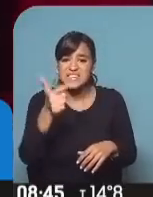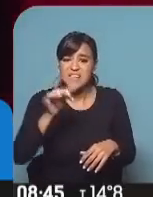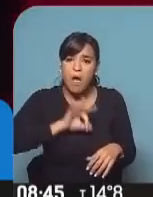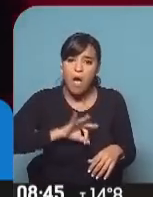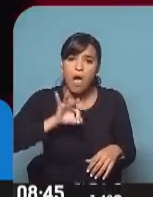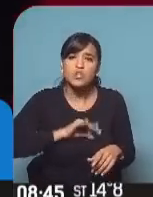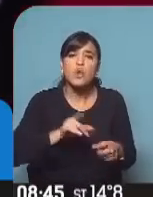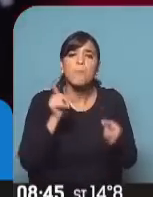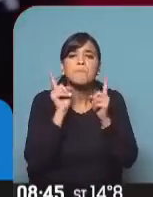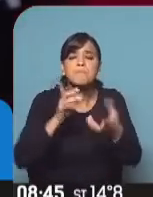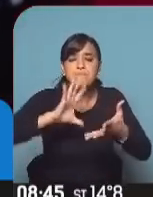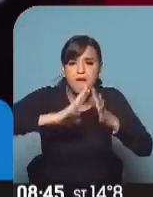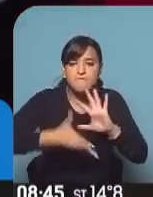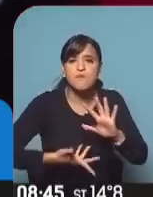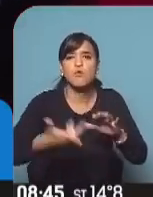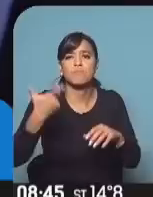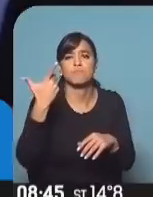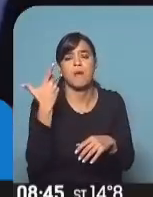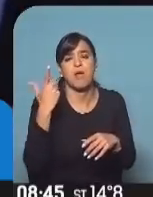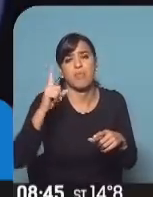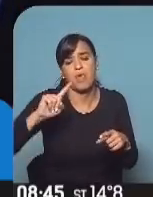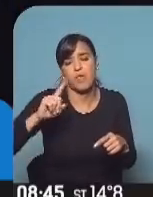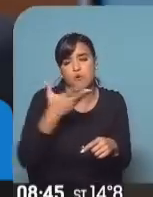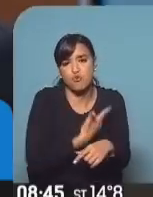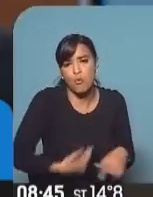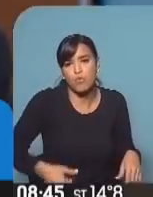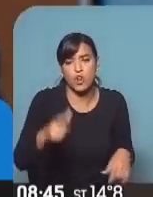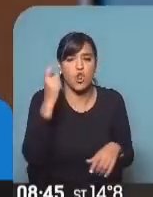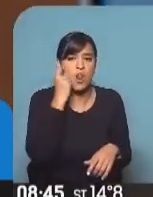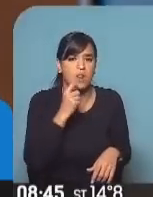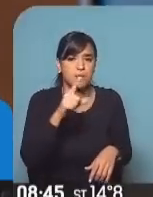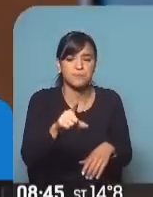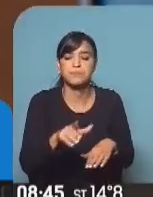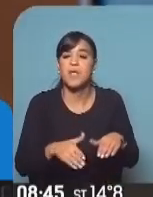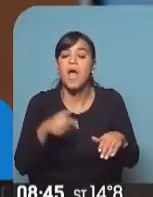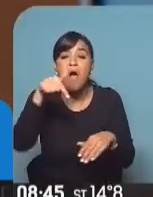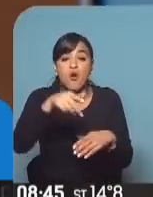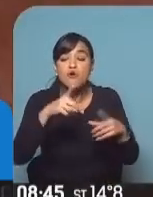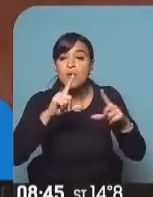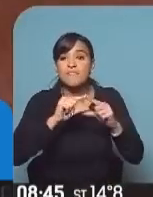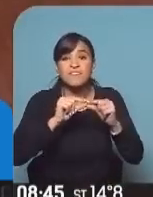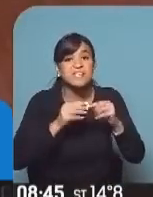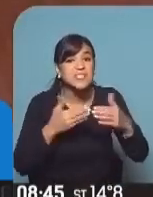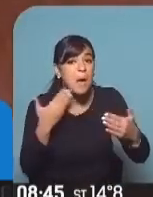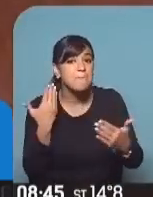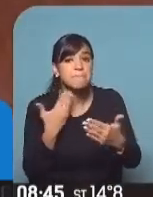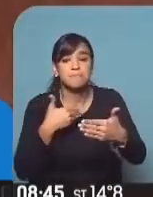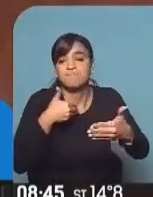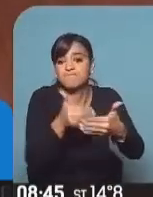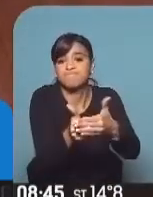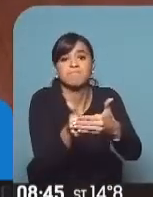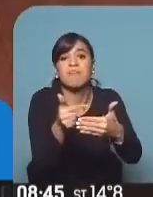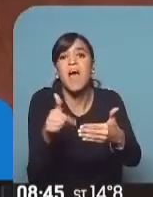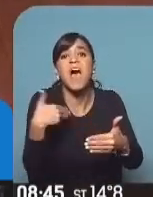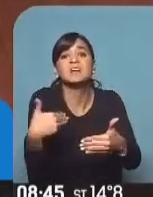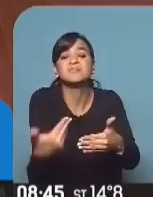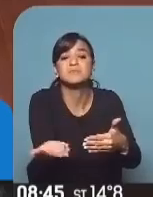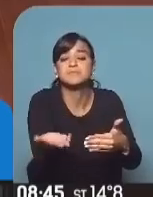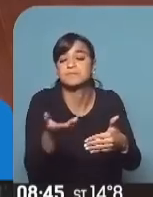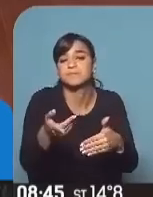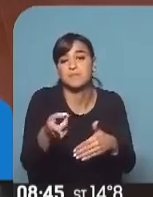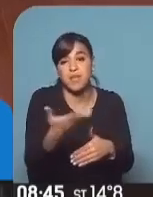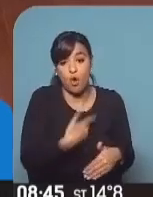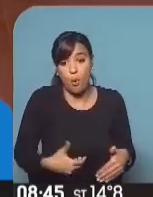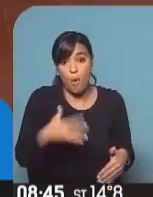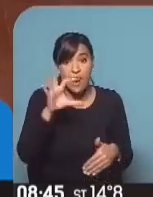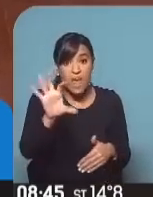signo que gobierna en la provincia del aire cuál es el plazo máximo que tiene el gobernador casas ahora para convocar el gobernador tiene la